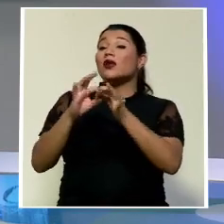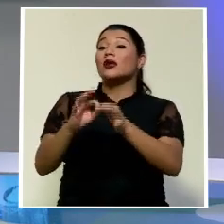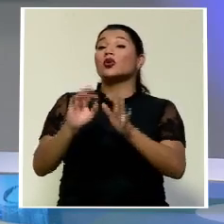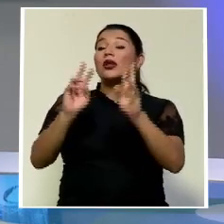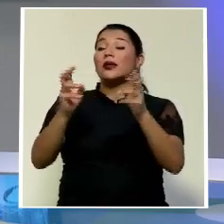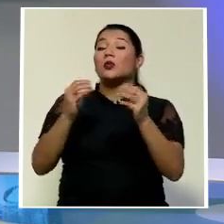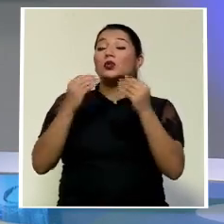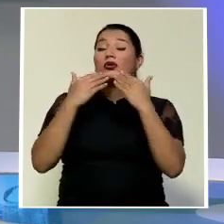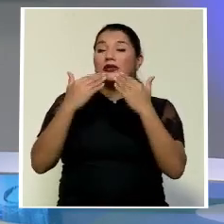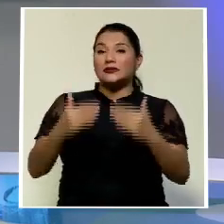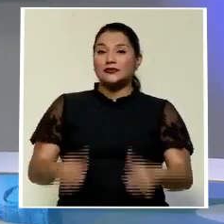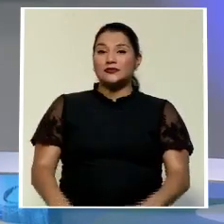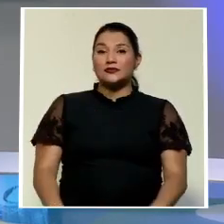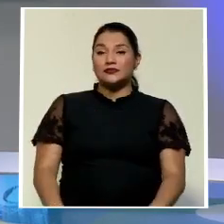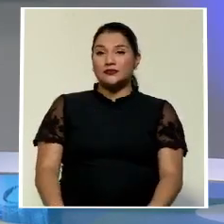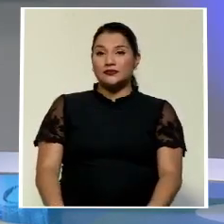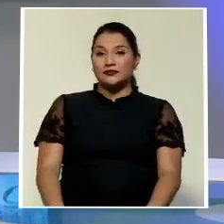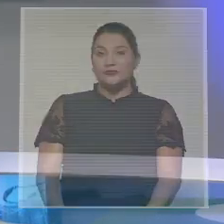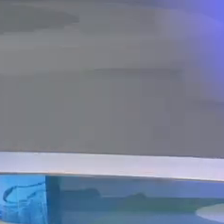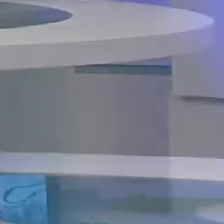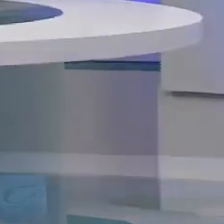Muchas gracias.